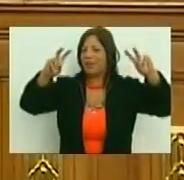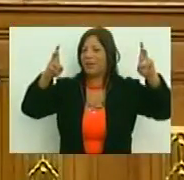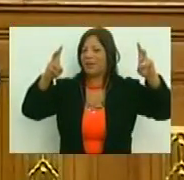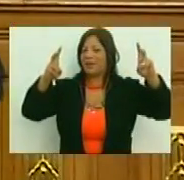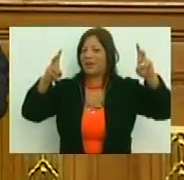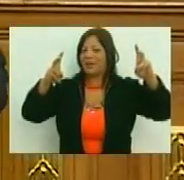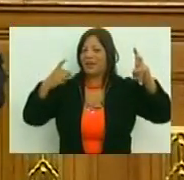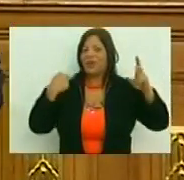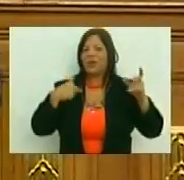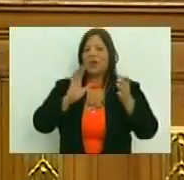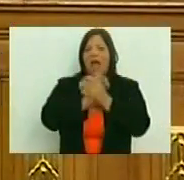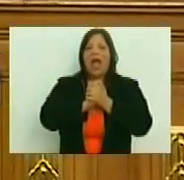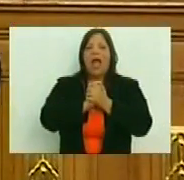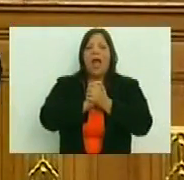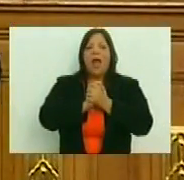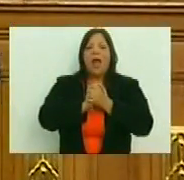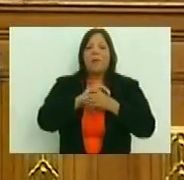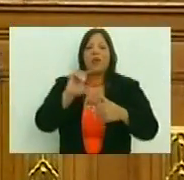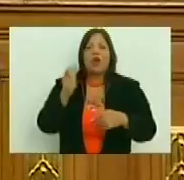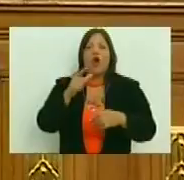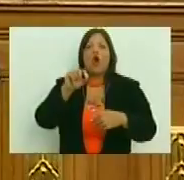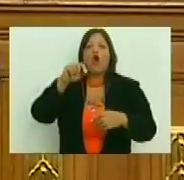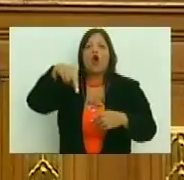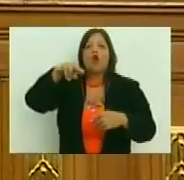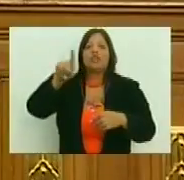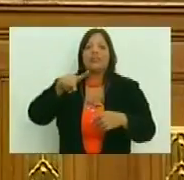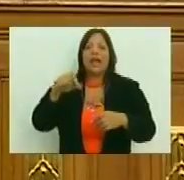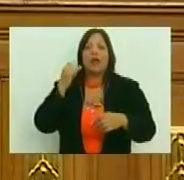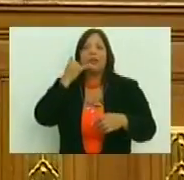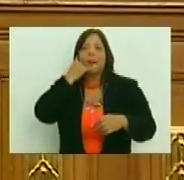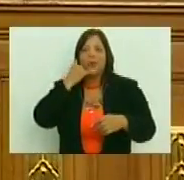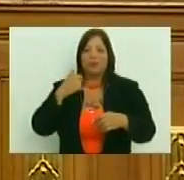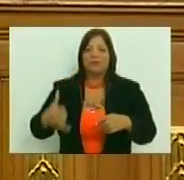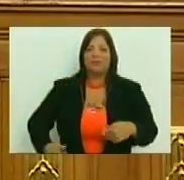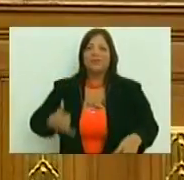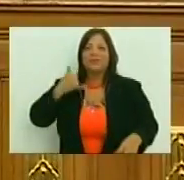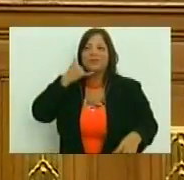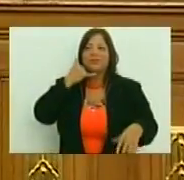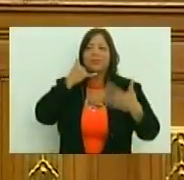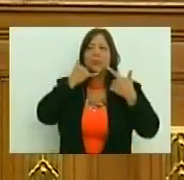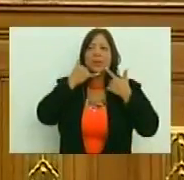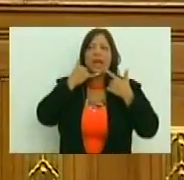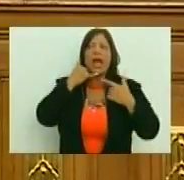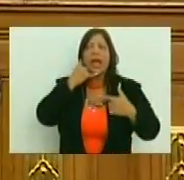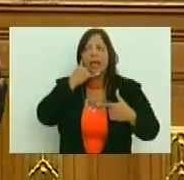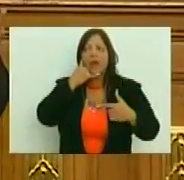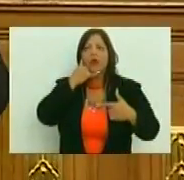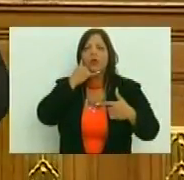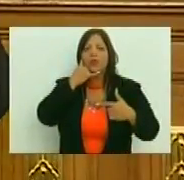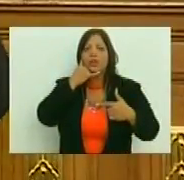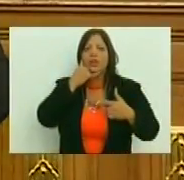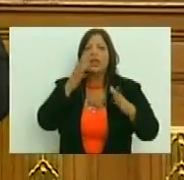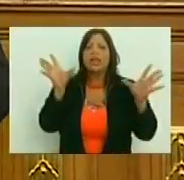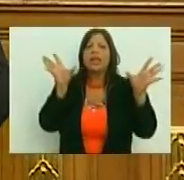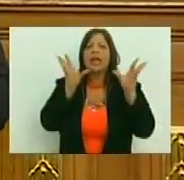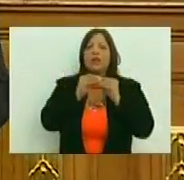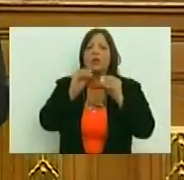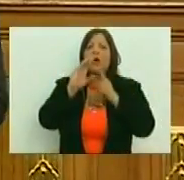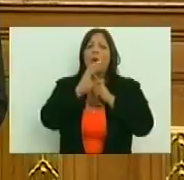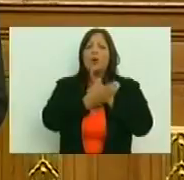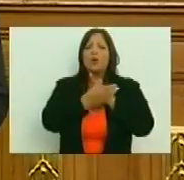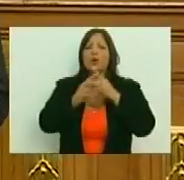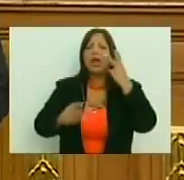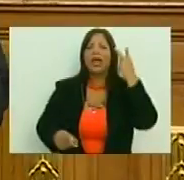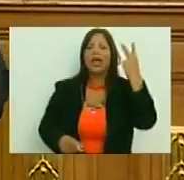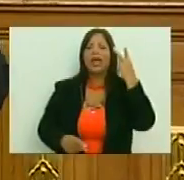Yo tengo un amigo que se llama Gonzalo Ramírez y hace rato me llamó y me dijo, Escalona, te resumo lo que es la cultura en